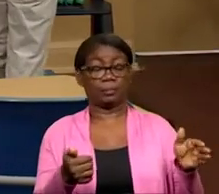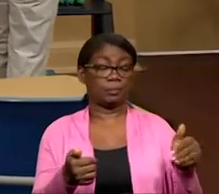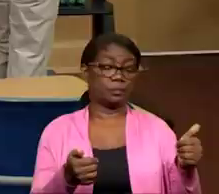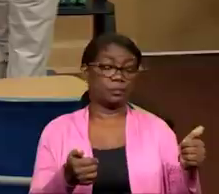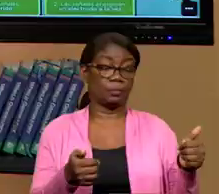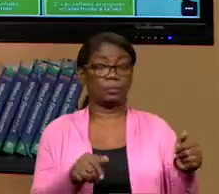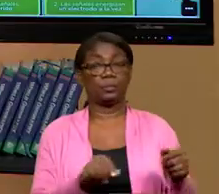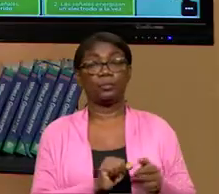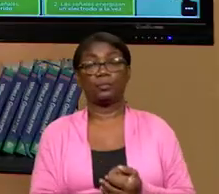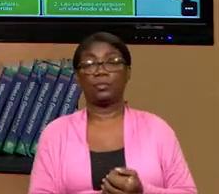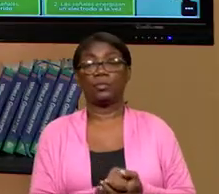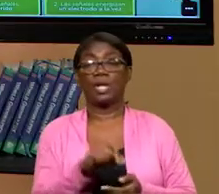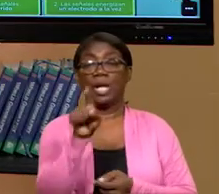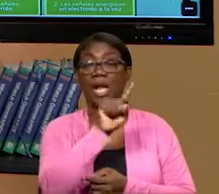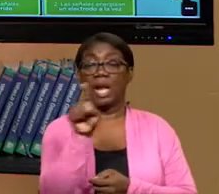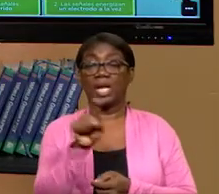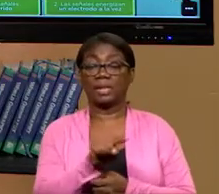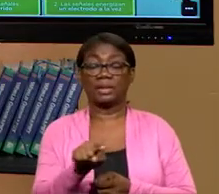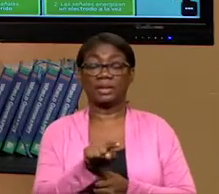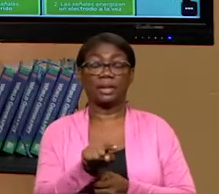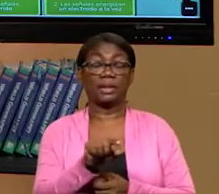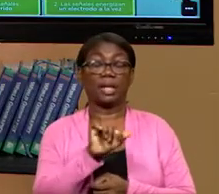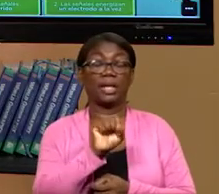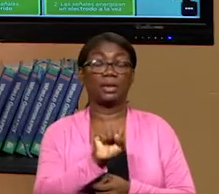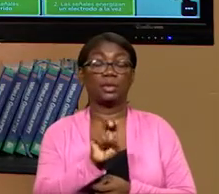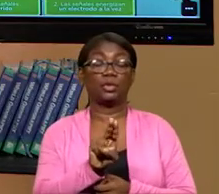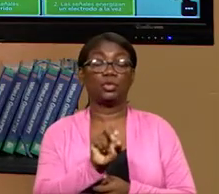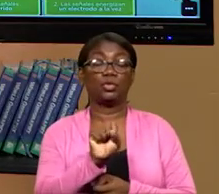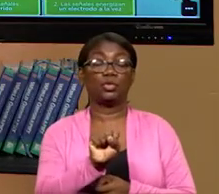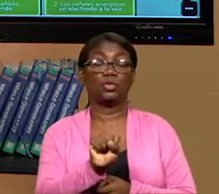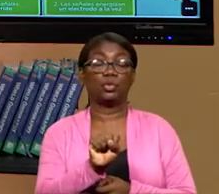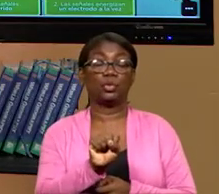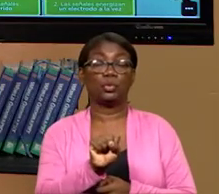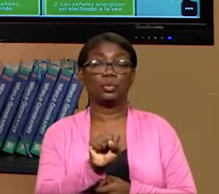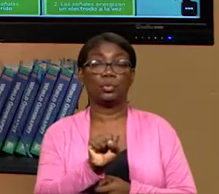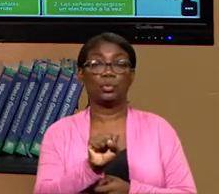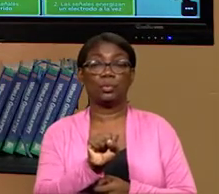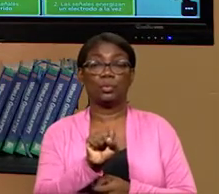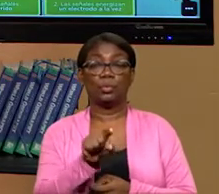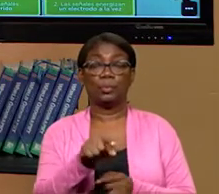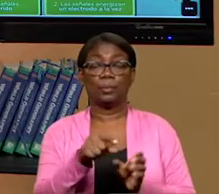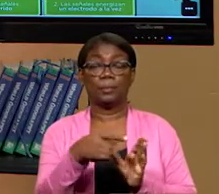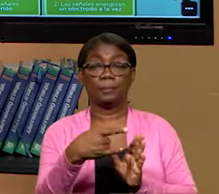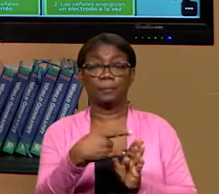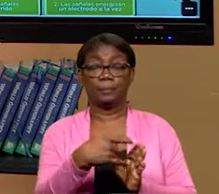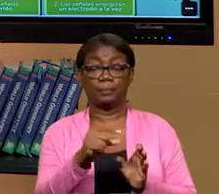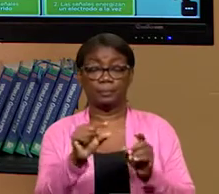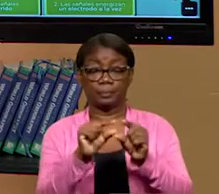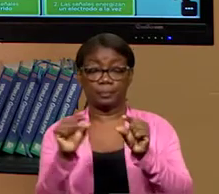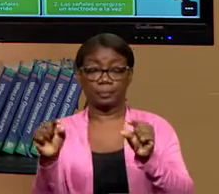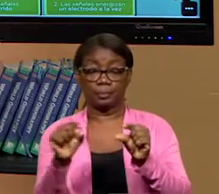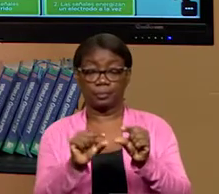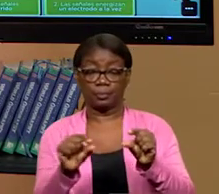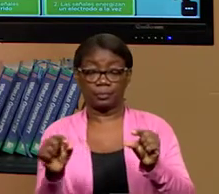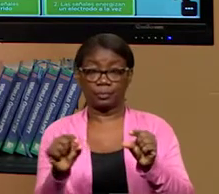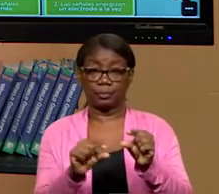la ZSUS normalmente energiza, ok, vamos a verlo aquí,